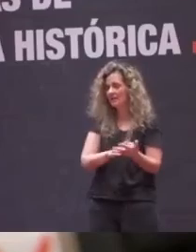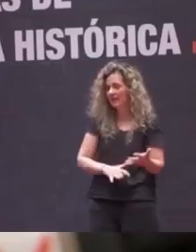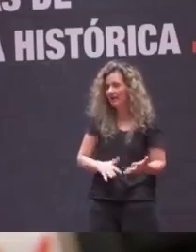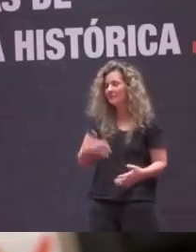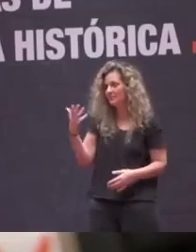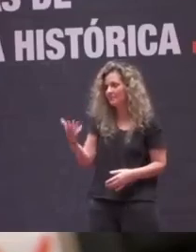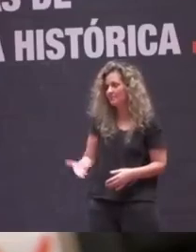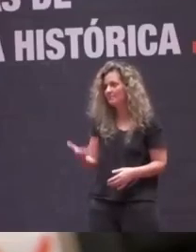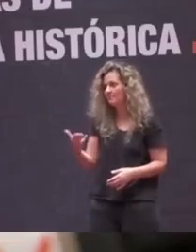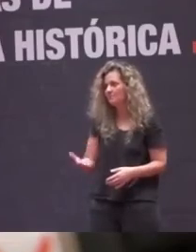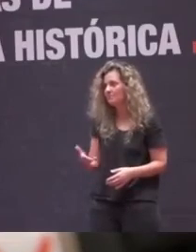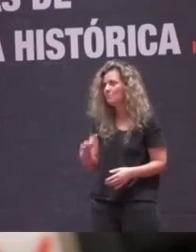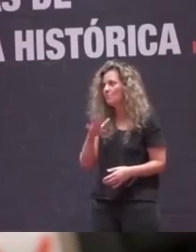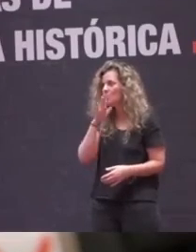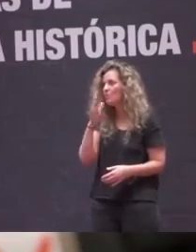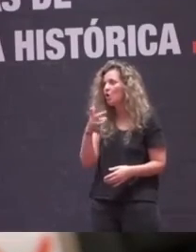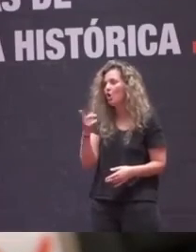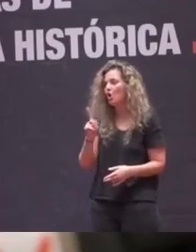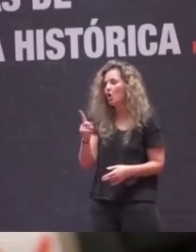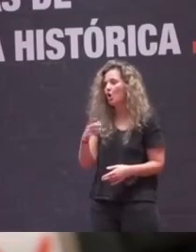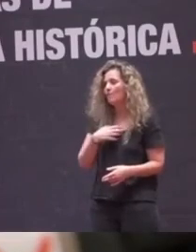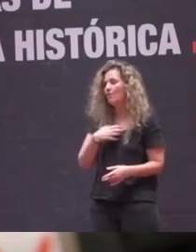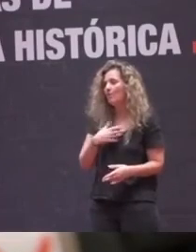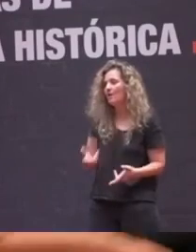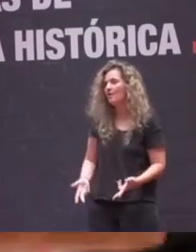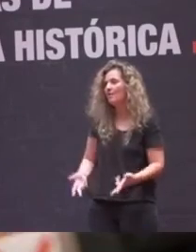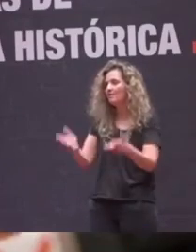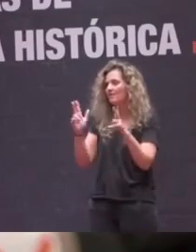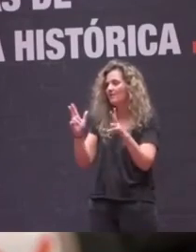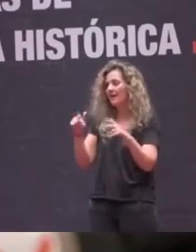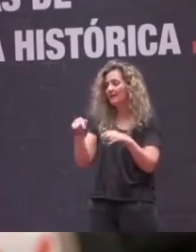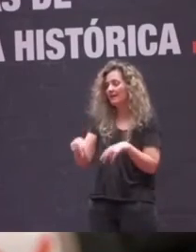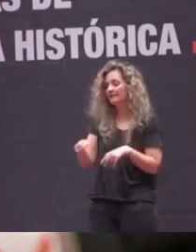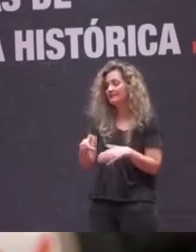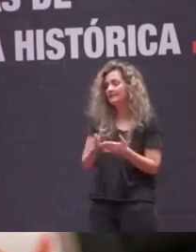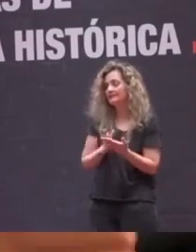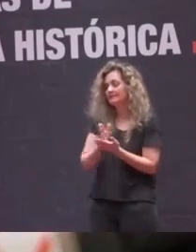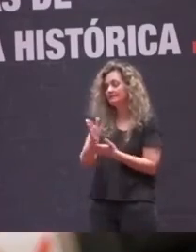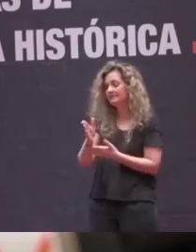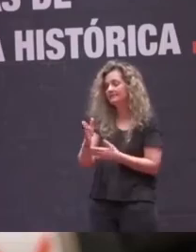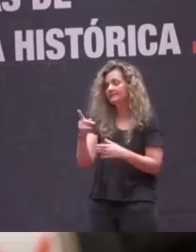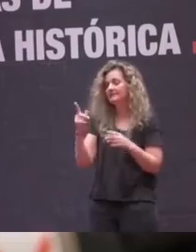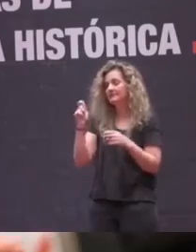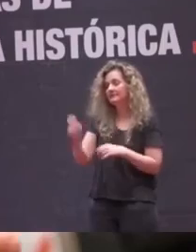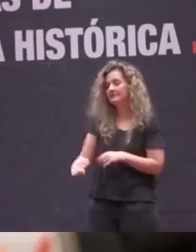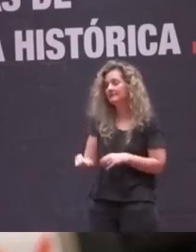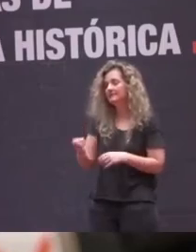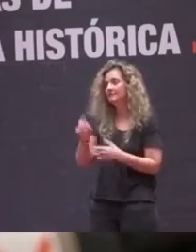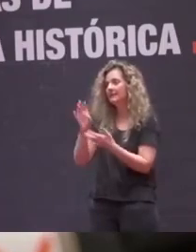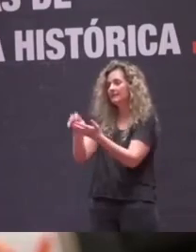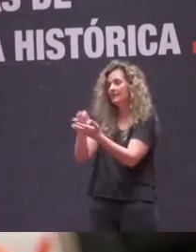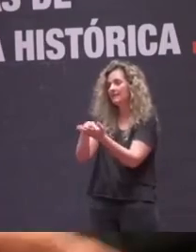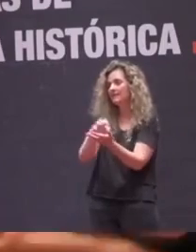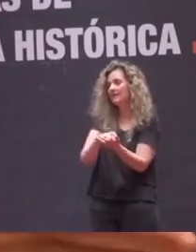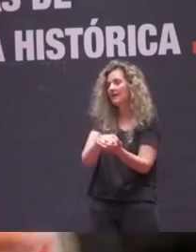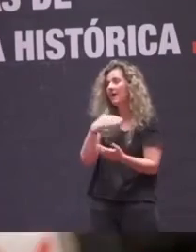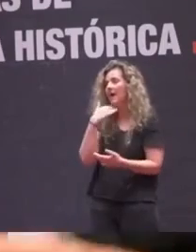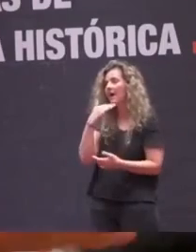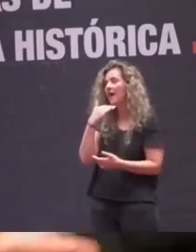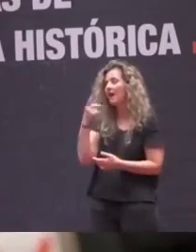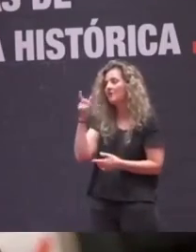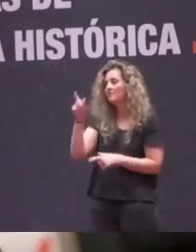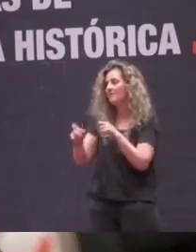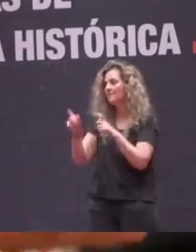importante, porque, claro, non podemos permitir que ao fío desta sentencia e desta unanimidade nas institucións, pues, alguén intente